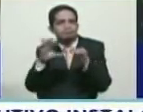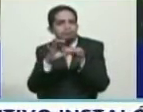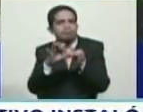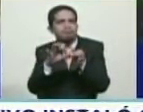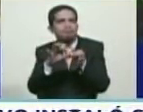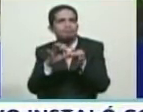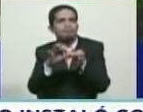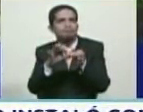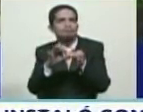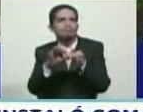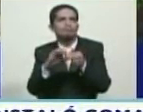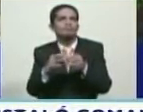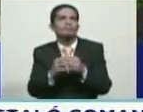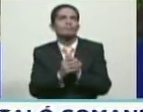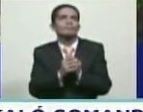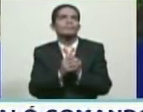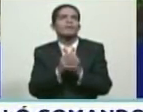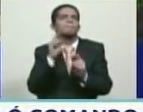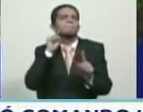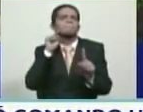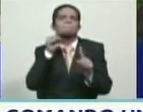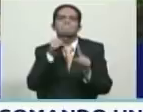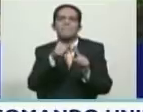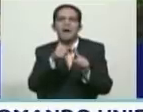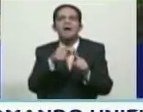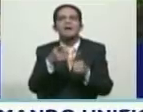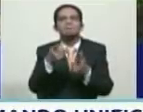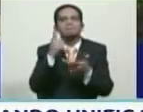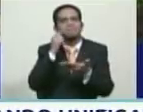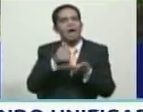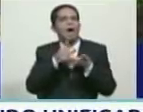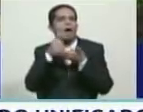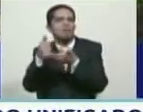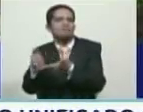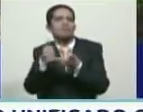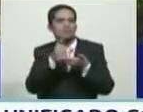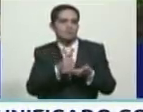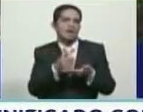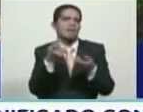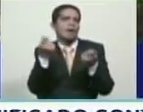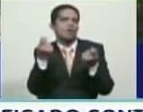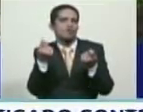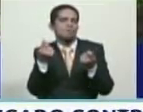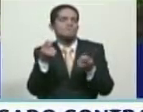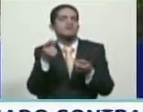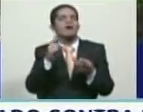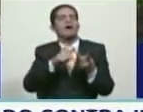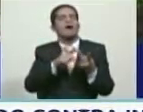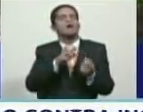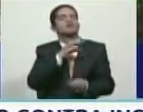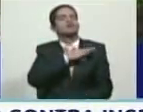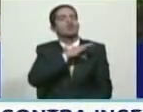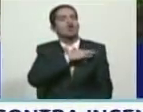integración para la complementariedad de nuestras economías, sociedades,